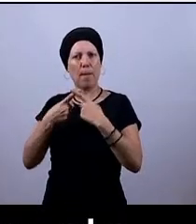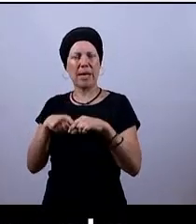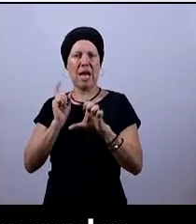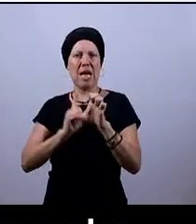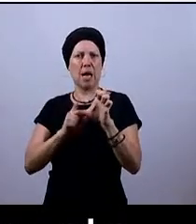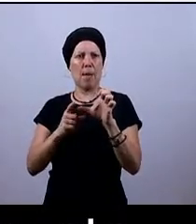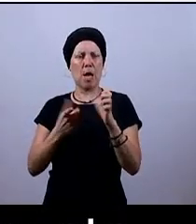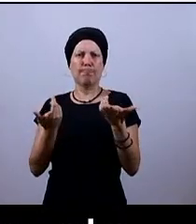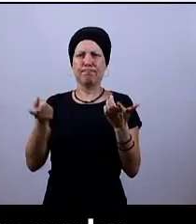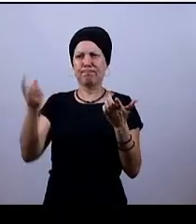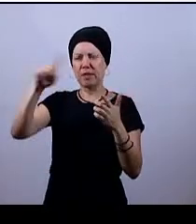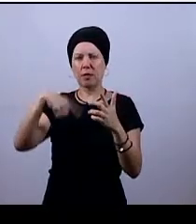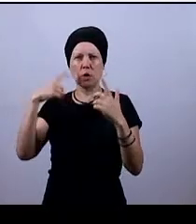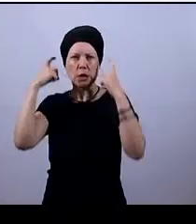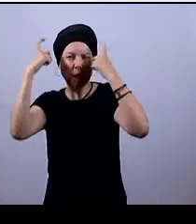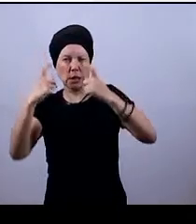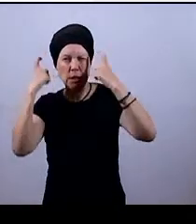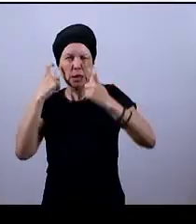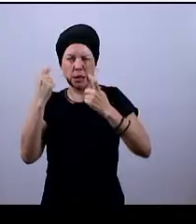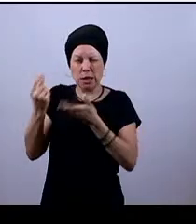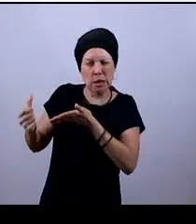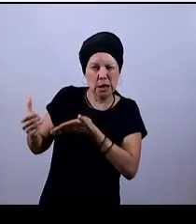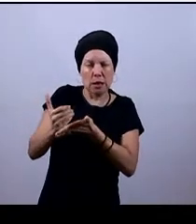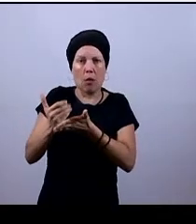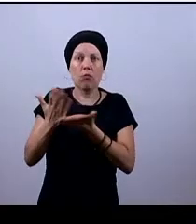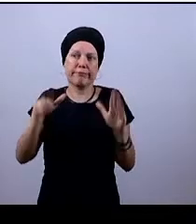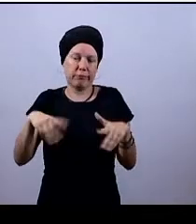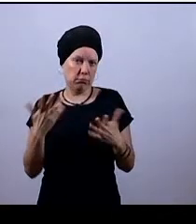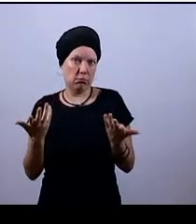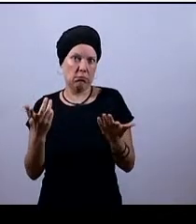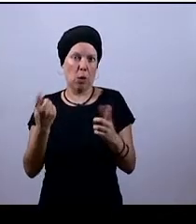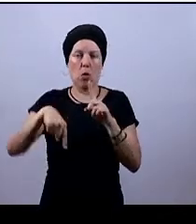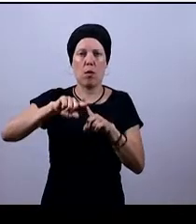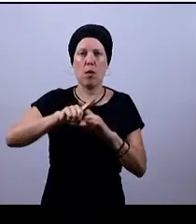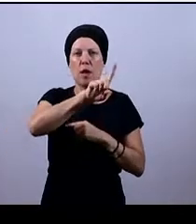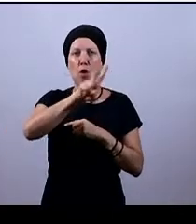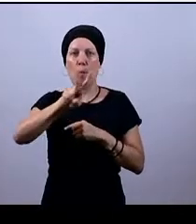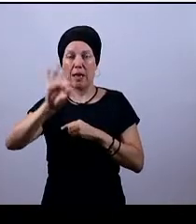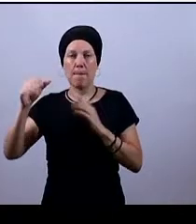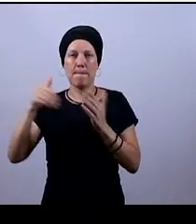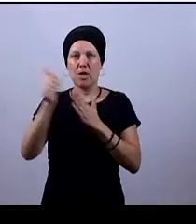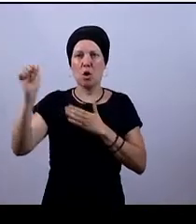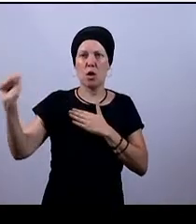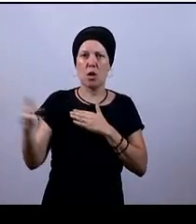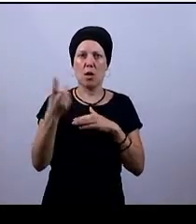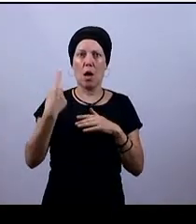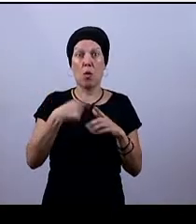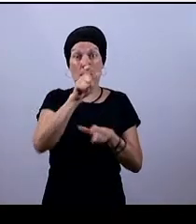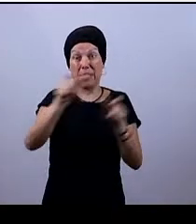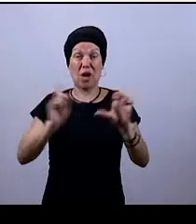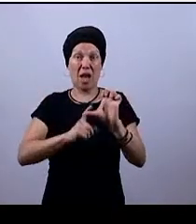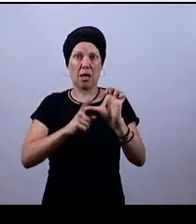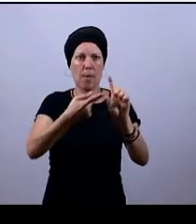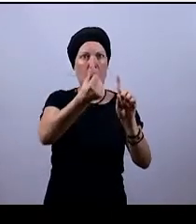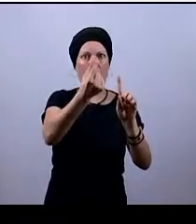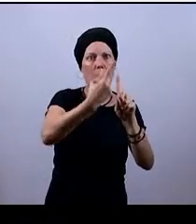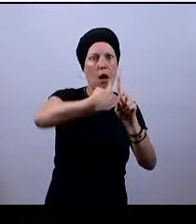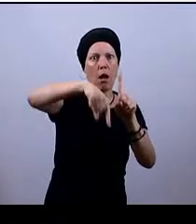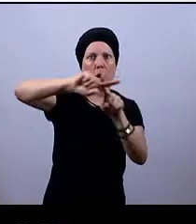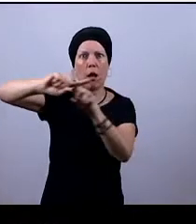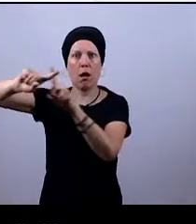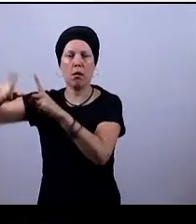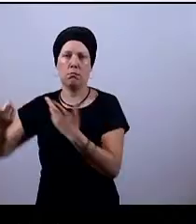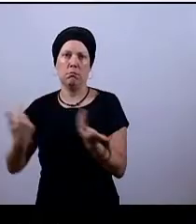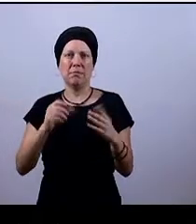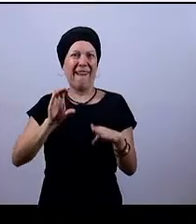aquello que con tanto esfuerzo le cuesta ganar. Les recuerdo la cifra, 120 millones de euros devueltos a los extremeños, mayor financiación